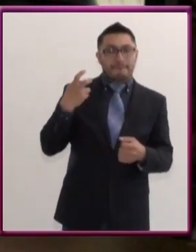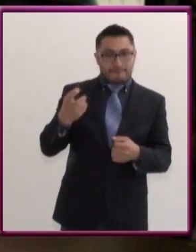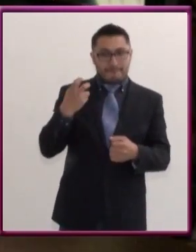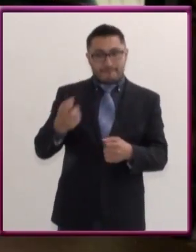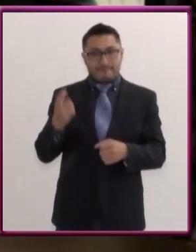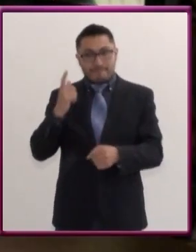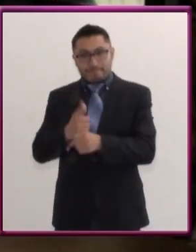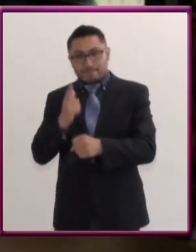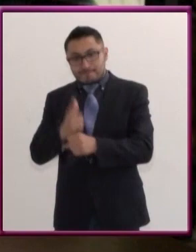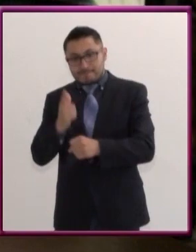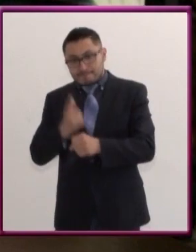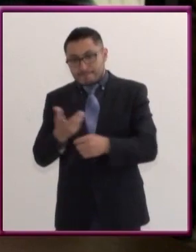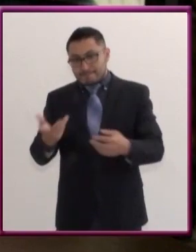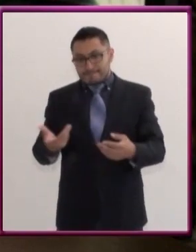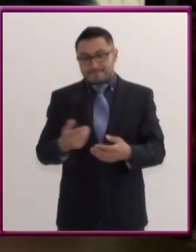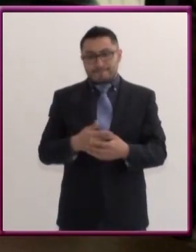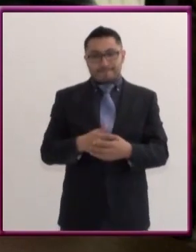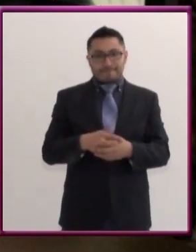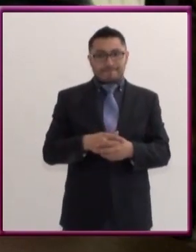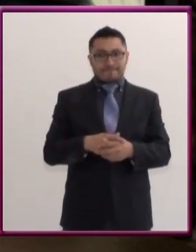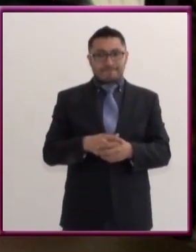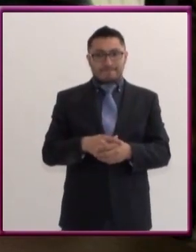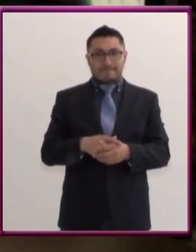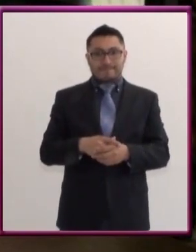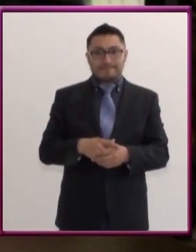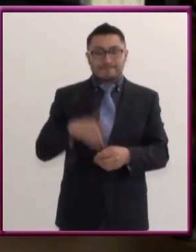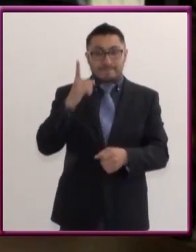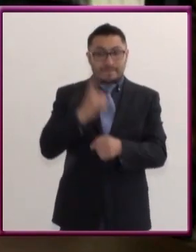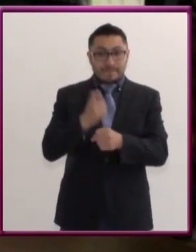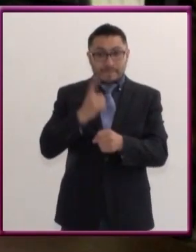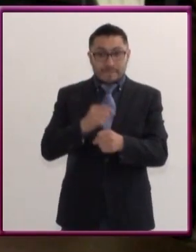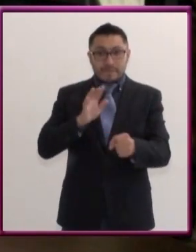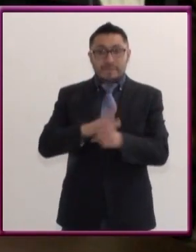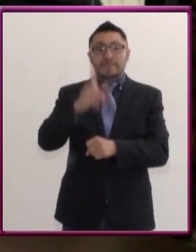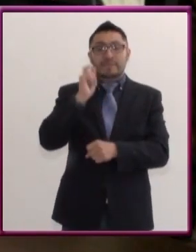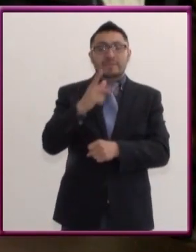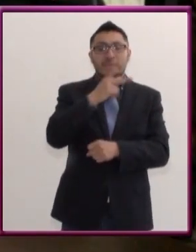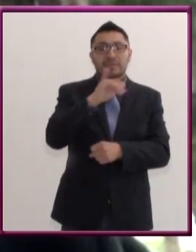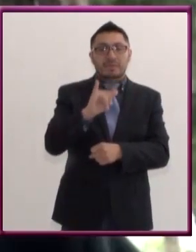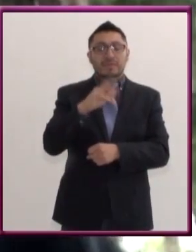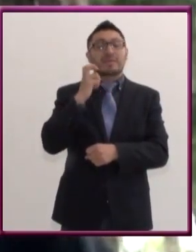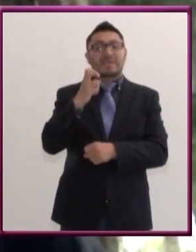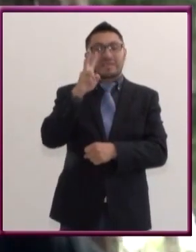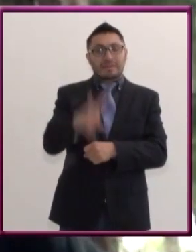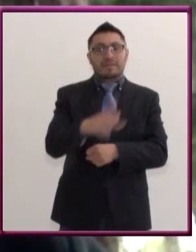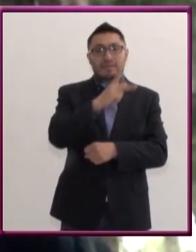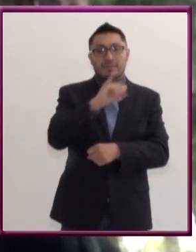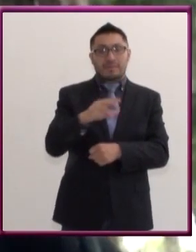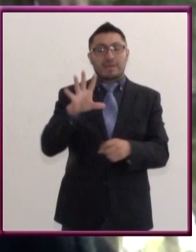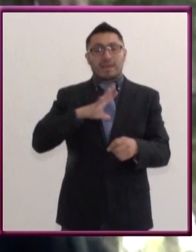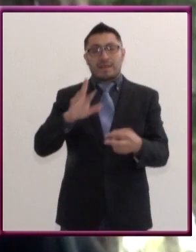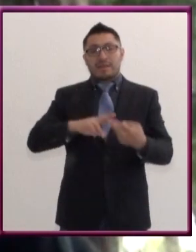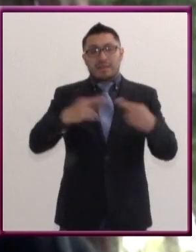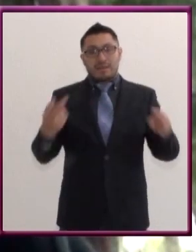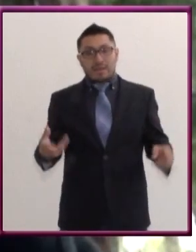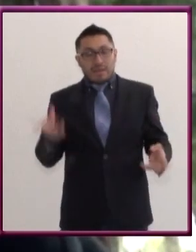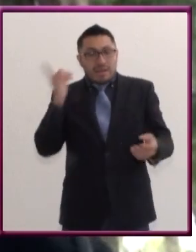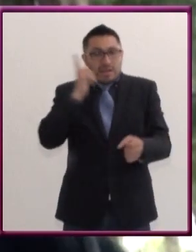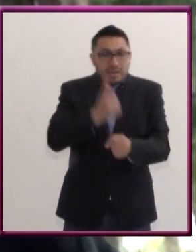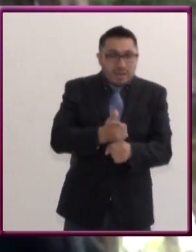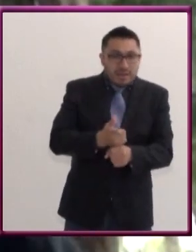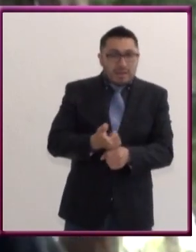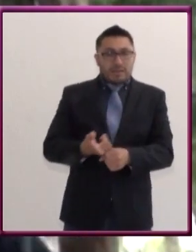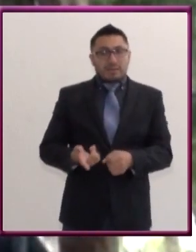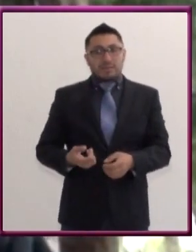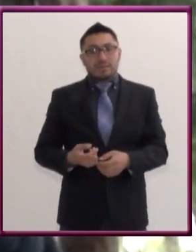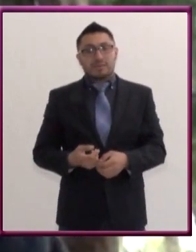cálculo, o para entender qué tan difícil es hacer el cálculo, primero tendremos que entender qué es el número pi. En realidad el número pi es la relación que